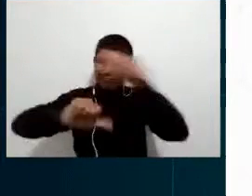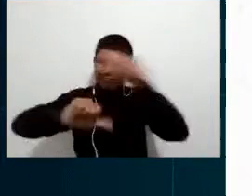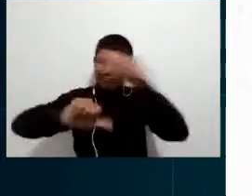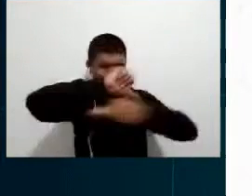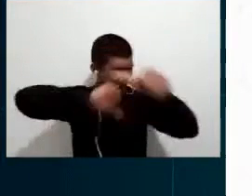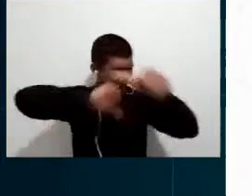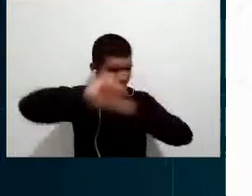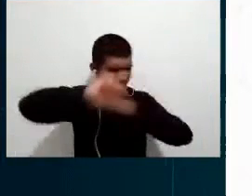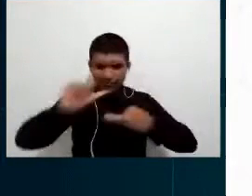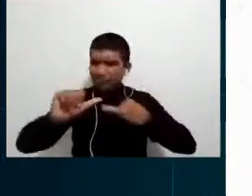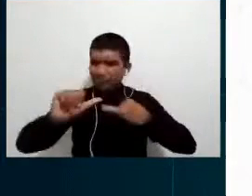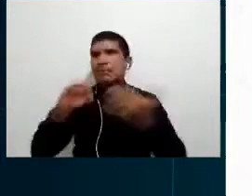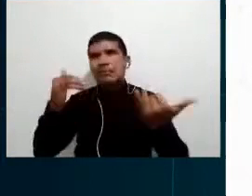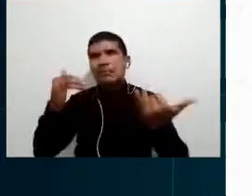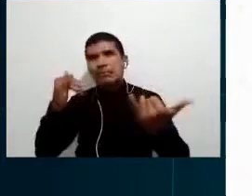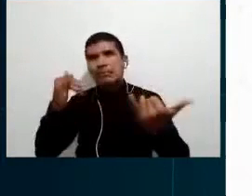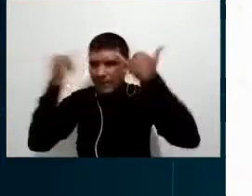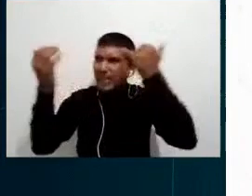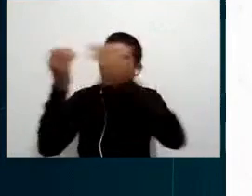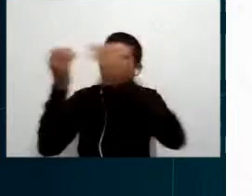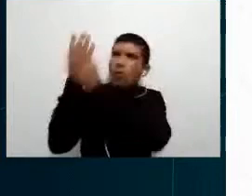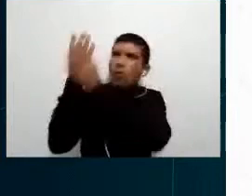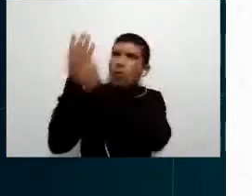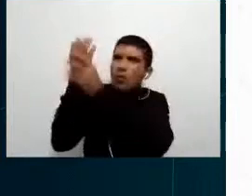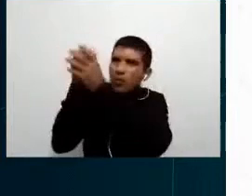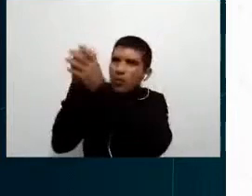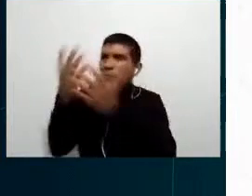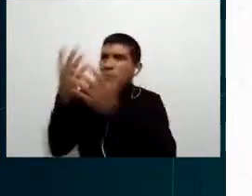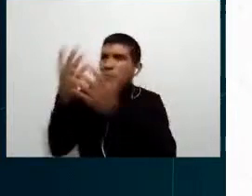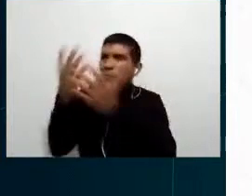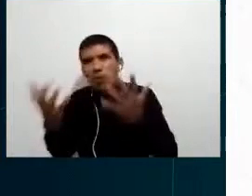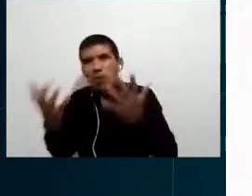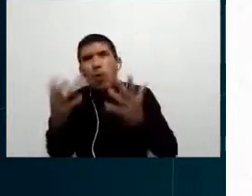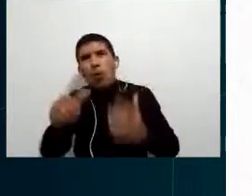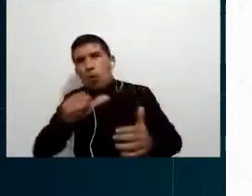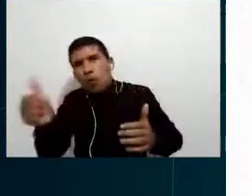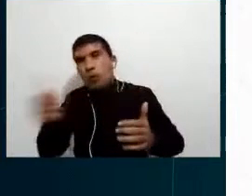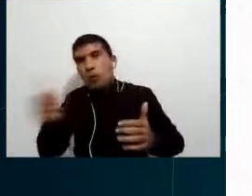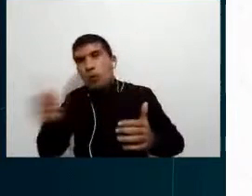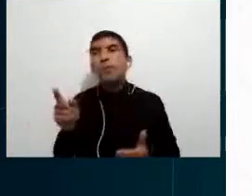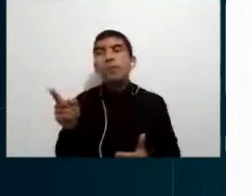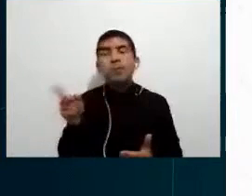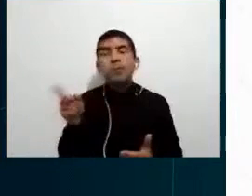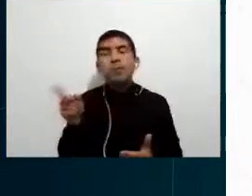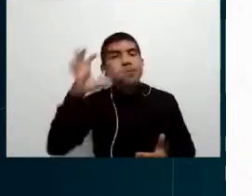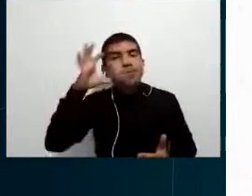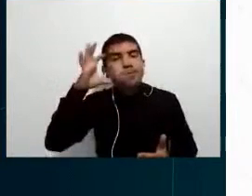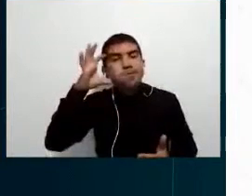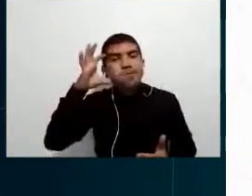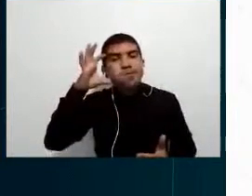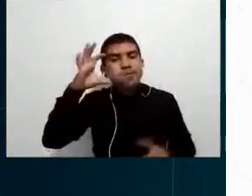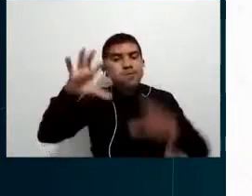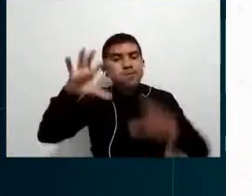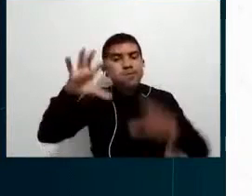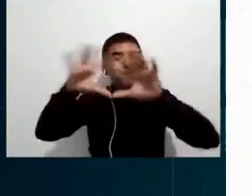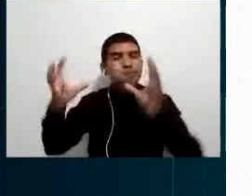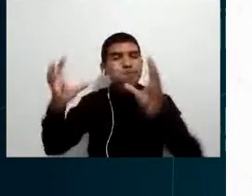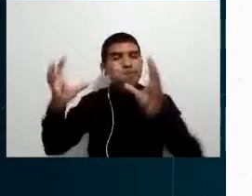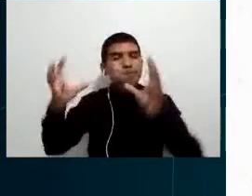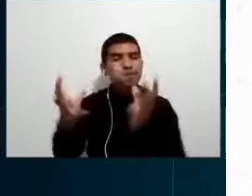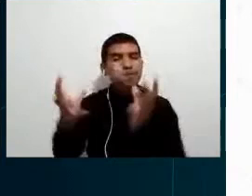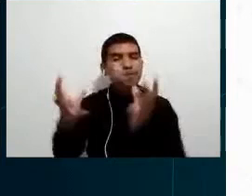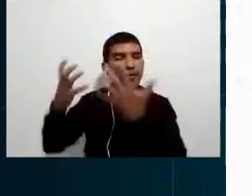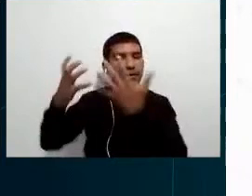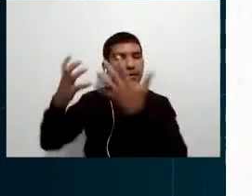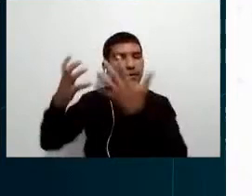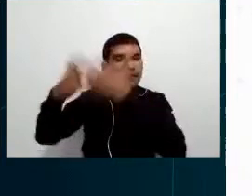sino que sean gases que sean más amigables con el medio ambiente y que permitan tanto la reducción de